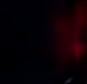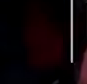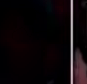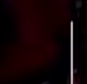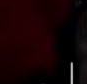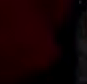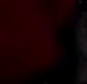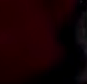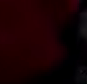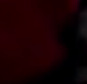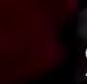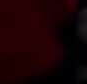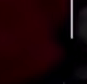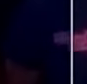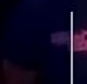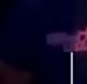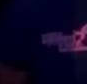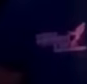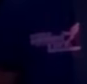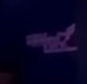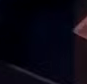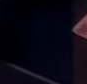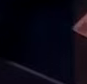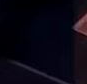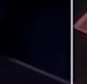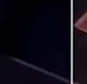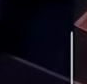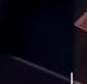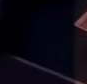Siembran terror en el trópico.